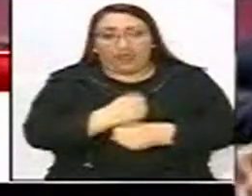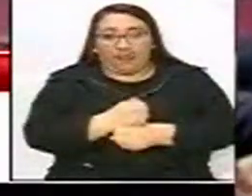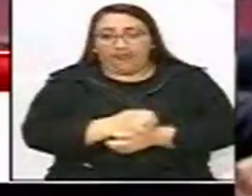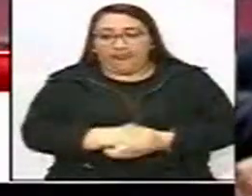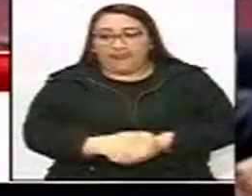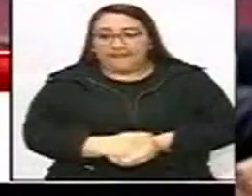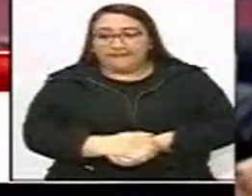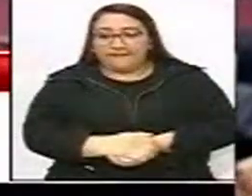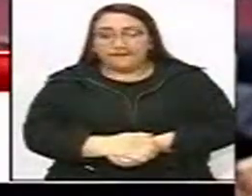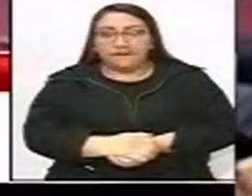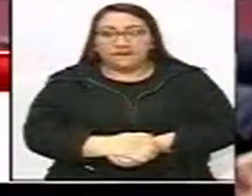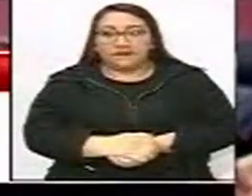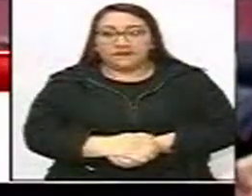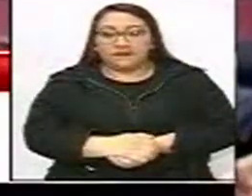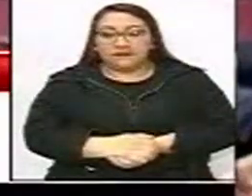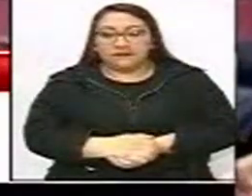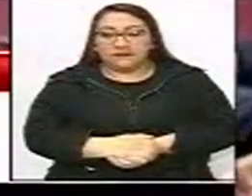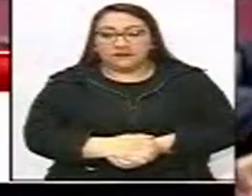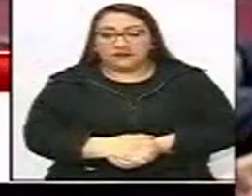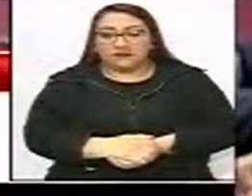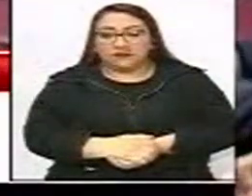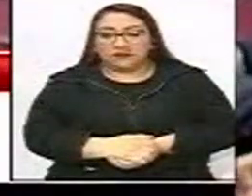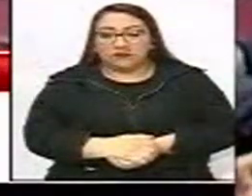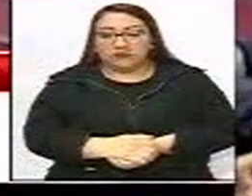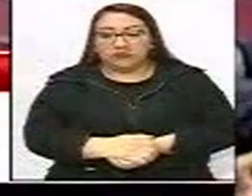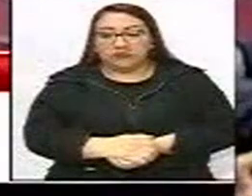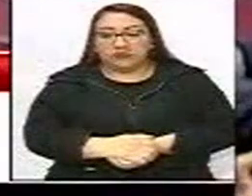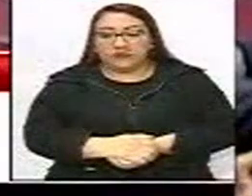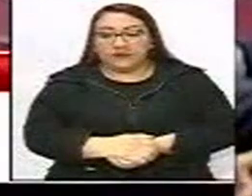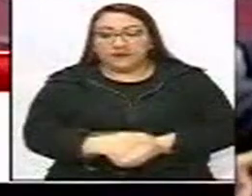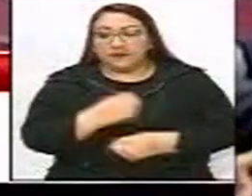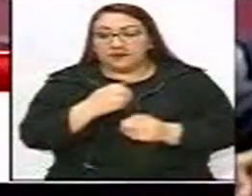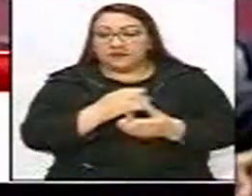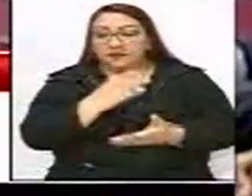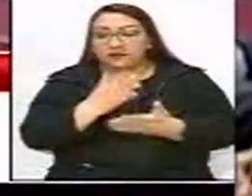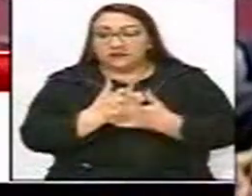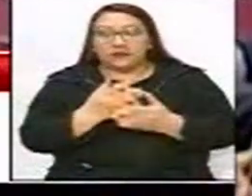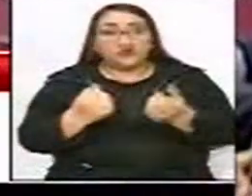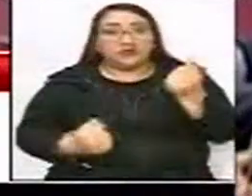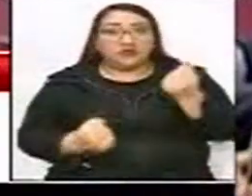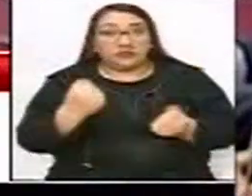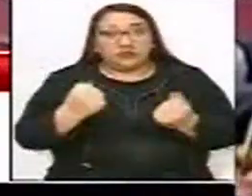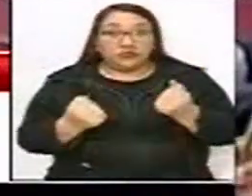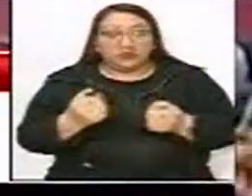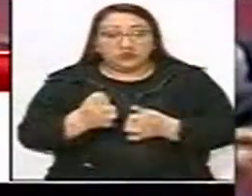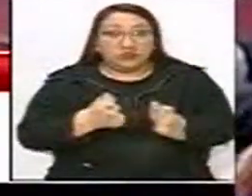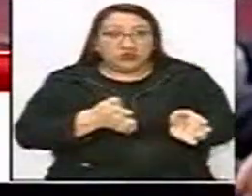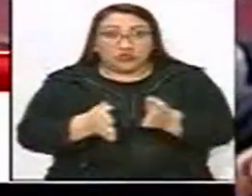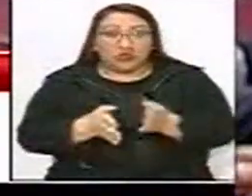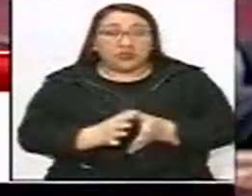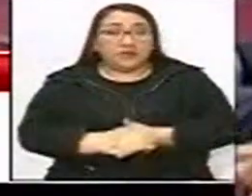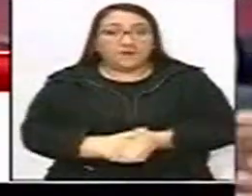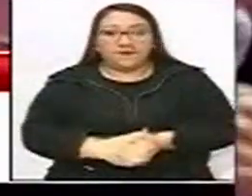duda, señor alcalde, es resolver el problema del transporte. El problema del transporte